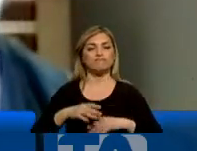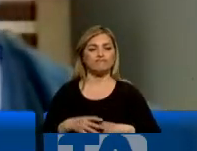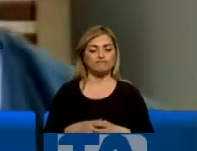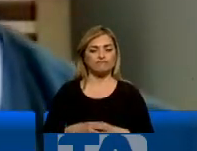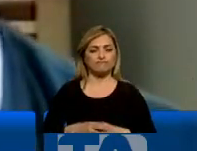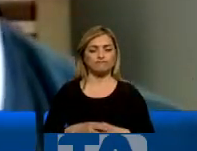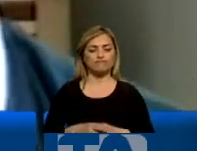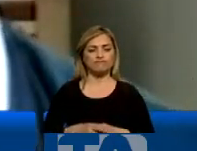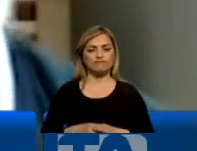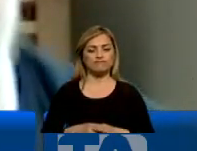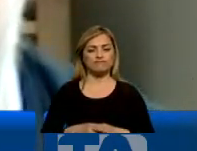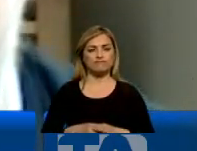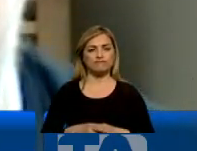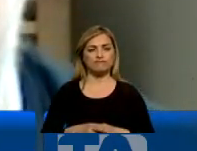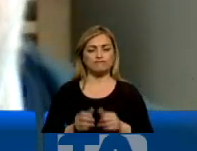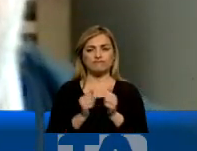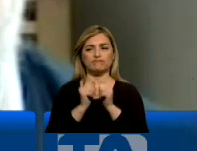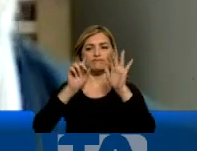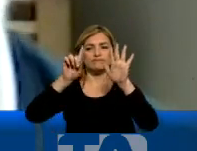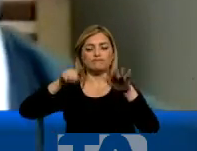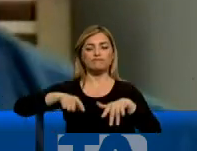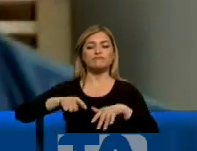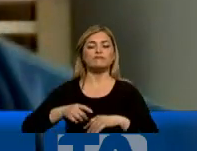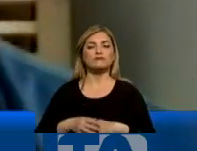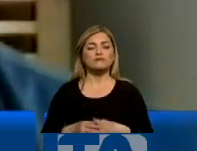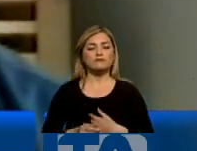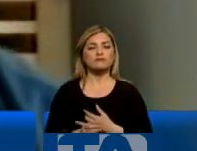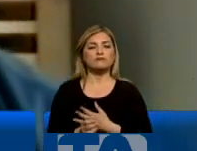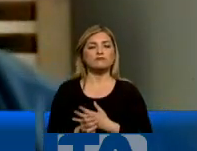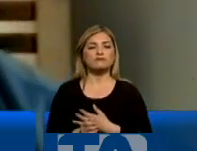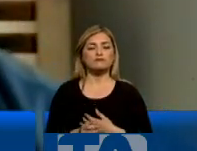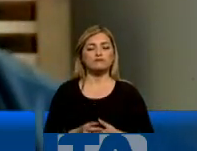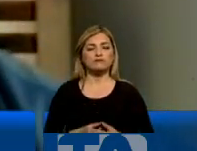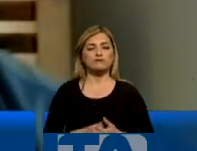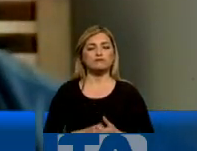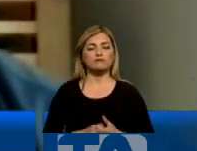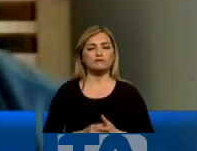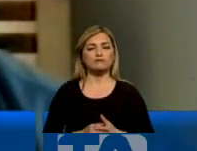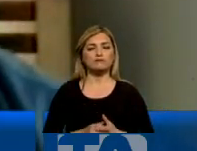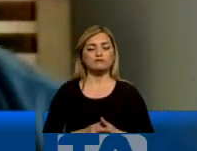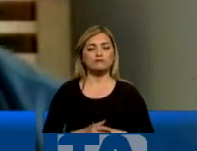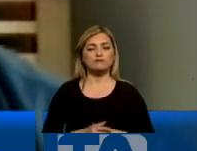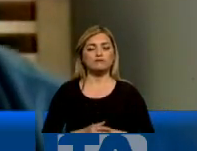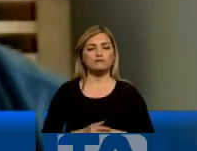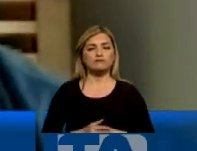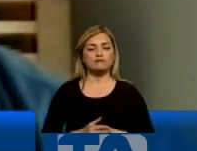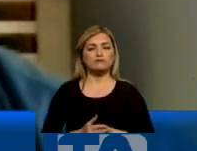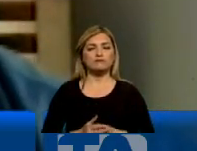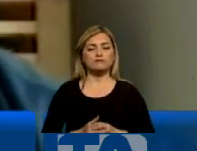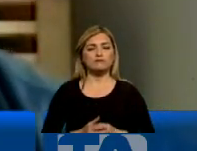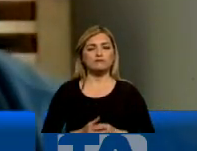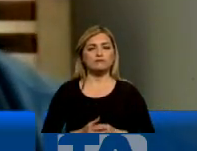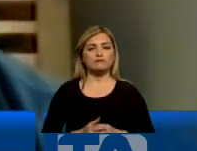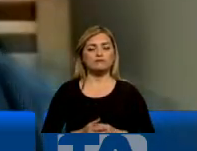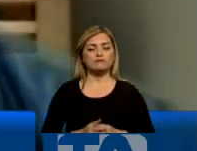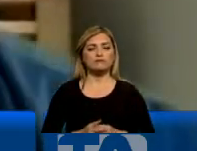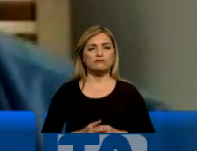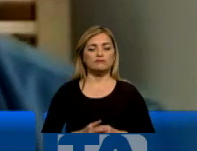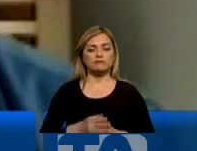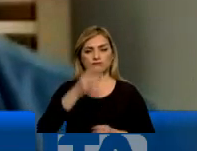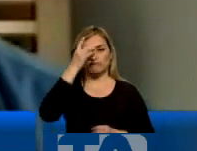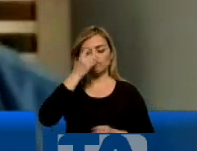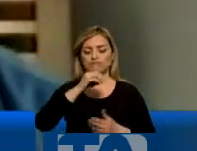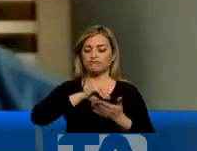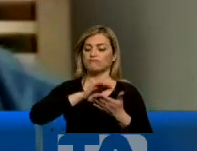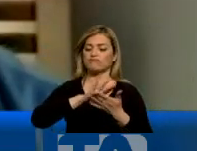menos 6 meses para que esta decisión pueda implementarse.